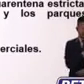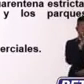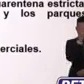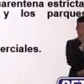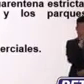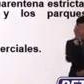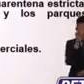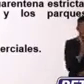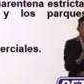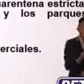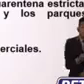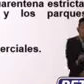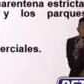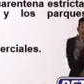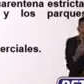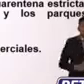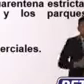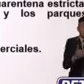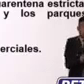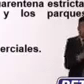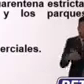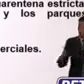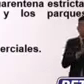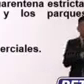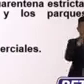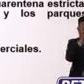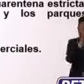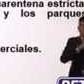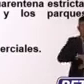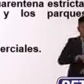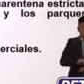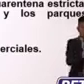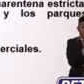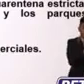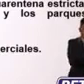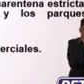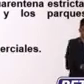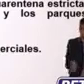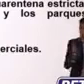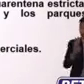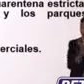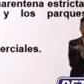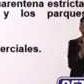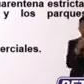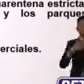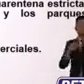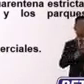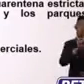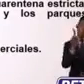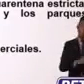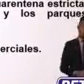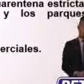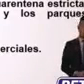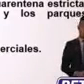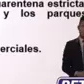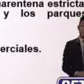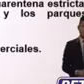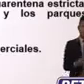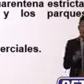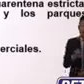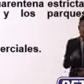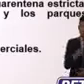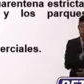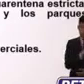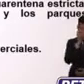este viernes en adelante, incluyendo los fines de semana. Este fin de semana, aunque no hay una